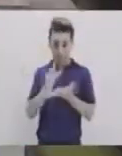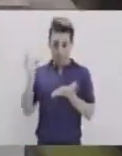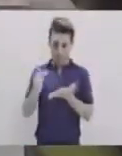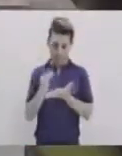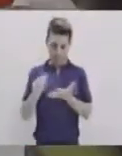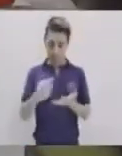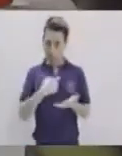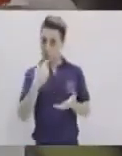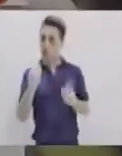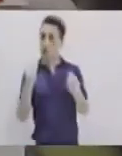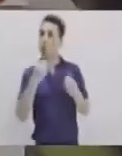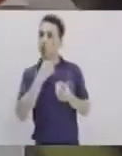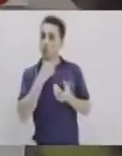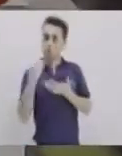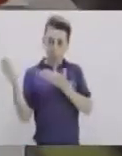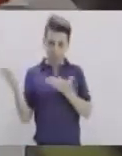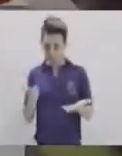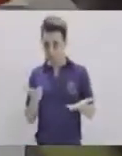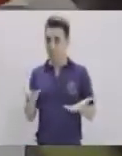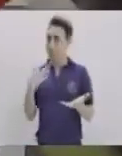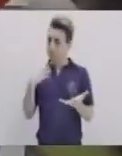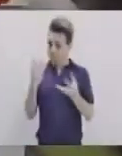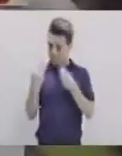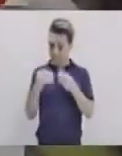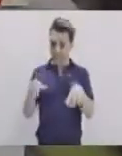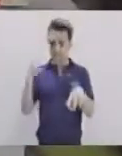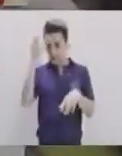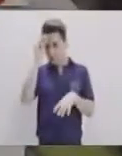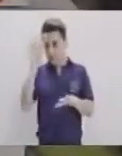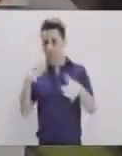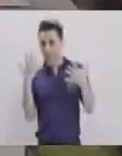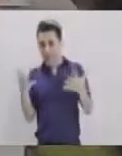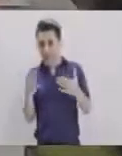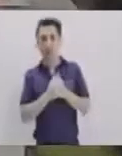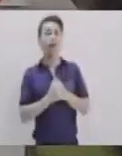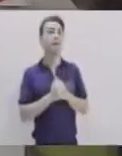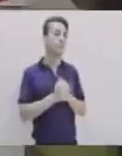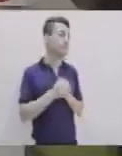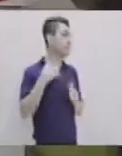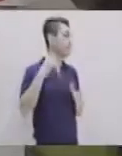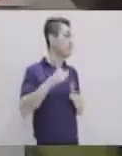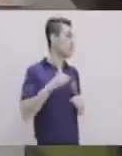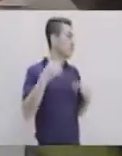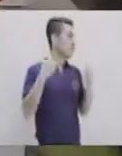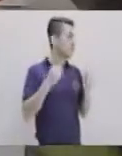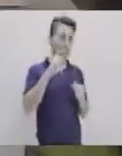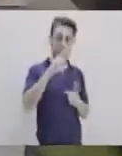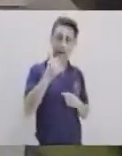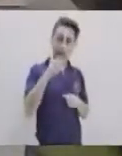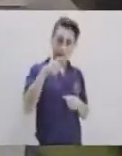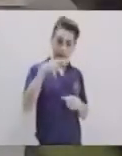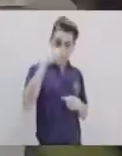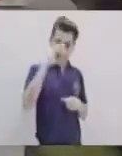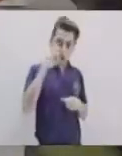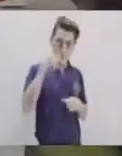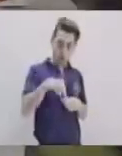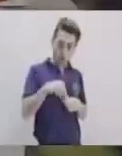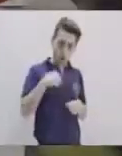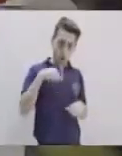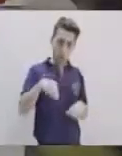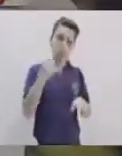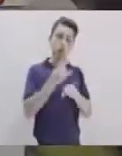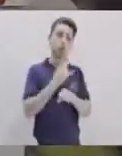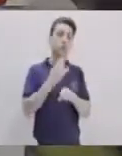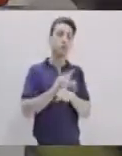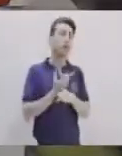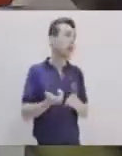Profe, es un gusto tenerlo aquí nuevamente. Cuéntenos qué vamos a aprender hoy. Hoy vamos a trabajar un poco con cartón, vamos a